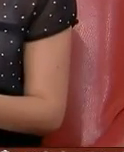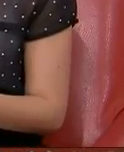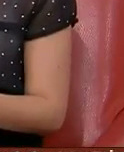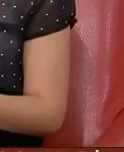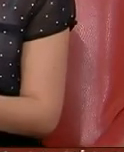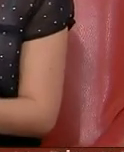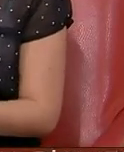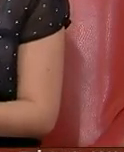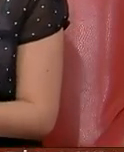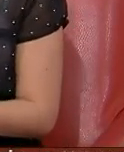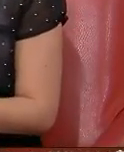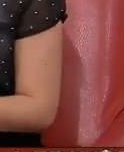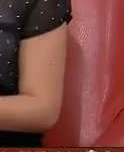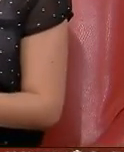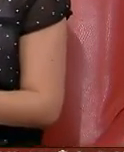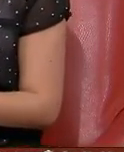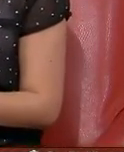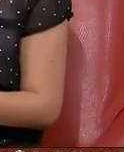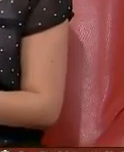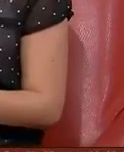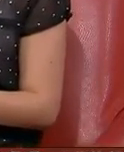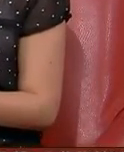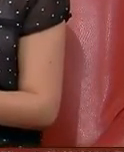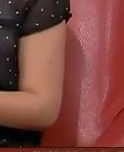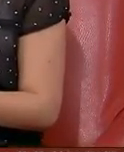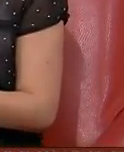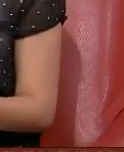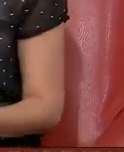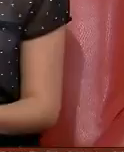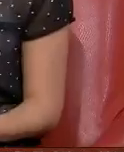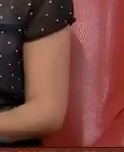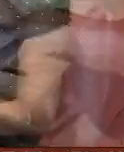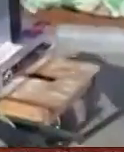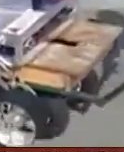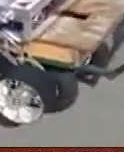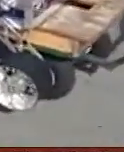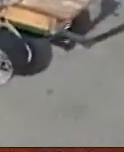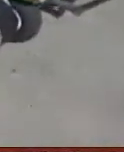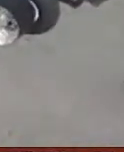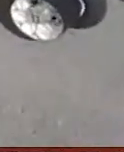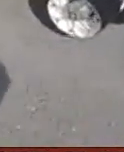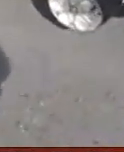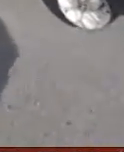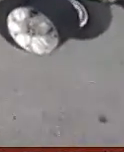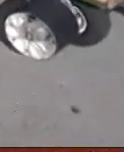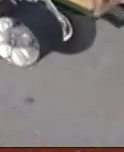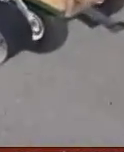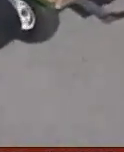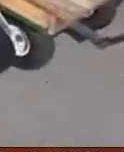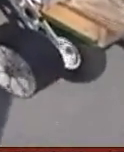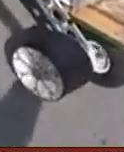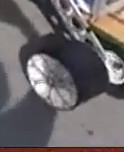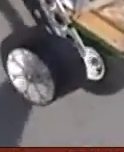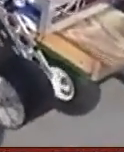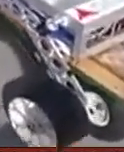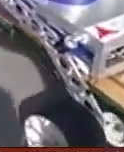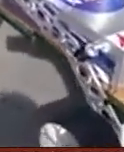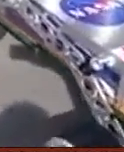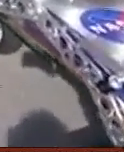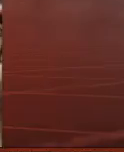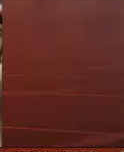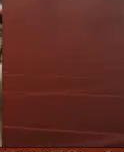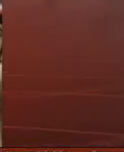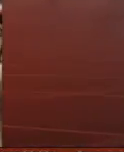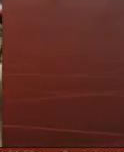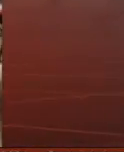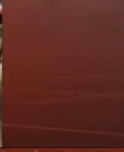empezando por el espacio y, pues, por supuesto, la matemática, la robótica. Y es que UNAM Space es el nombre de un